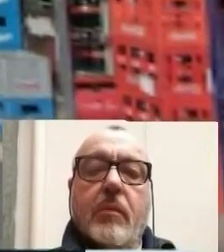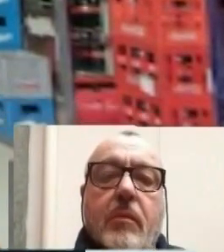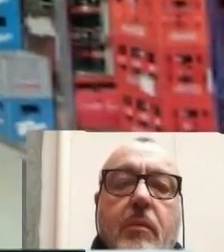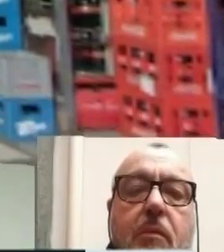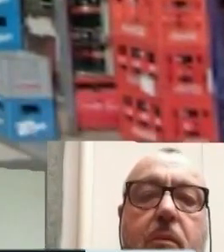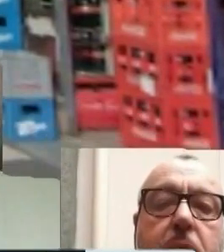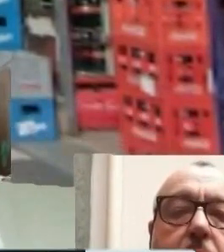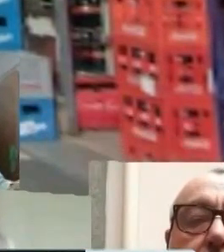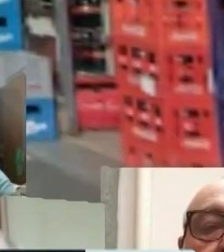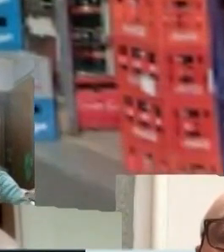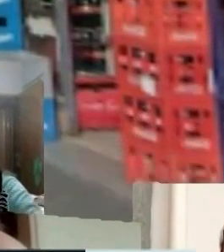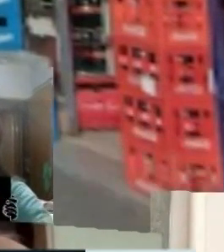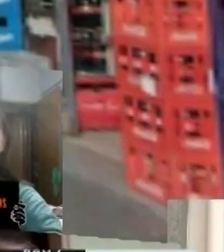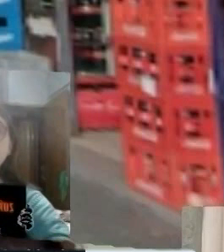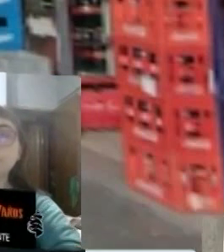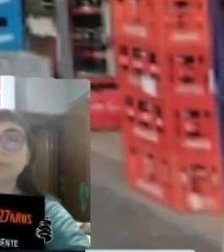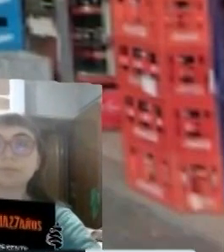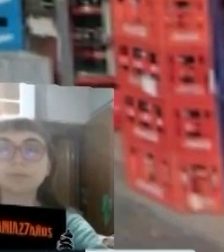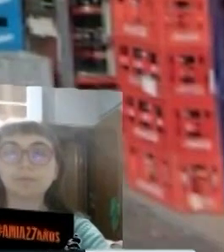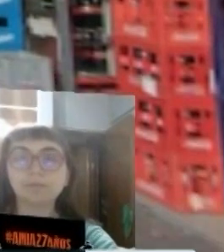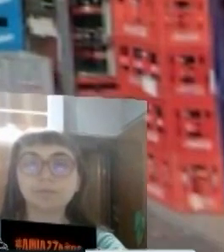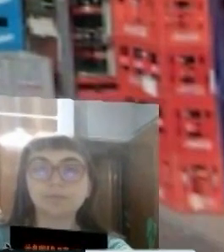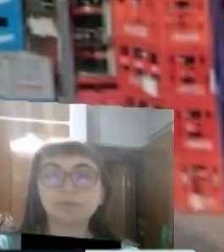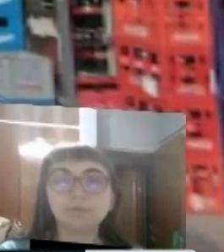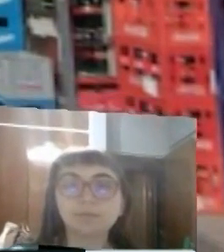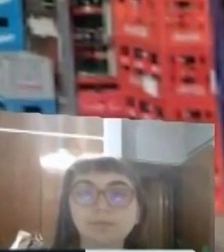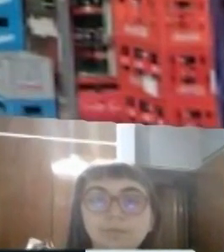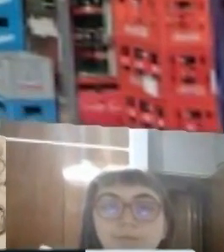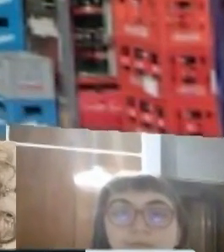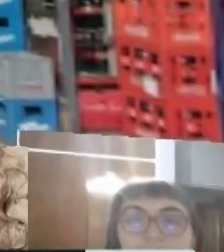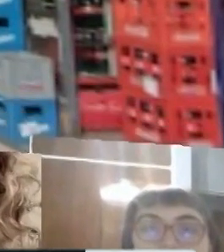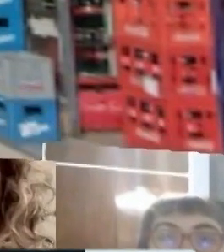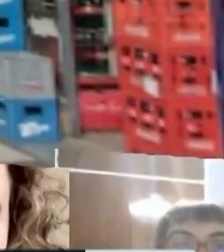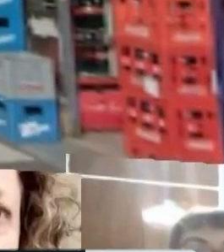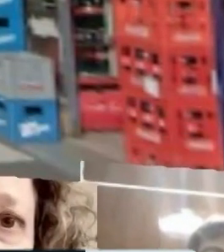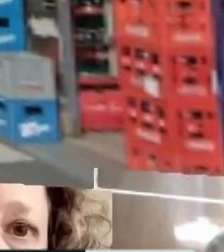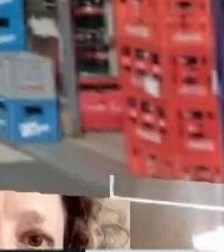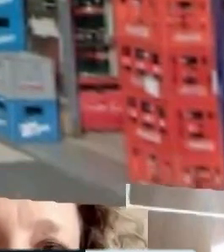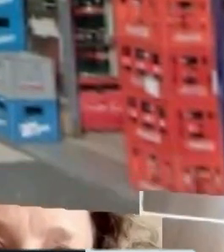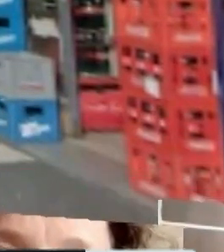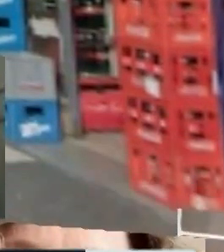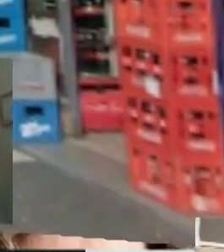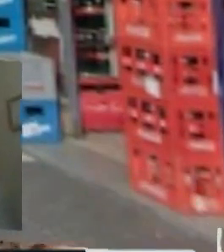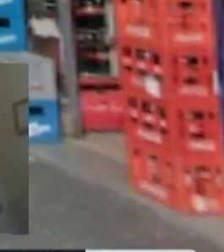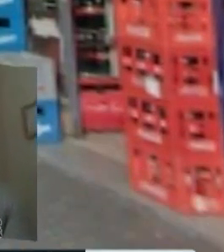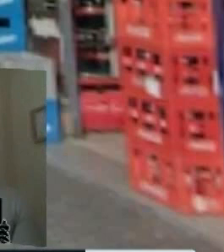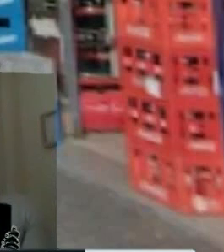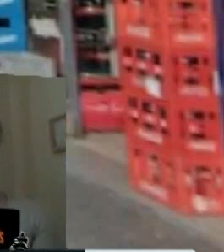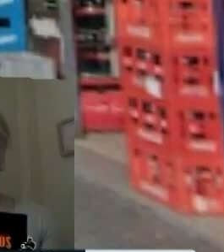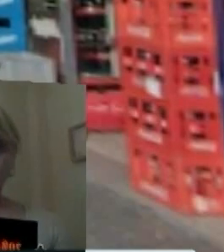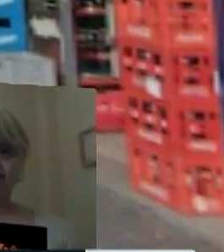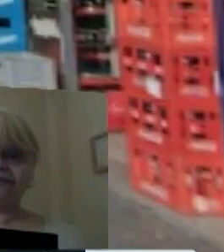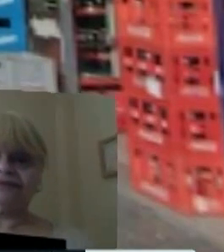Emilias. Jaworski, María Luisa. Jesús, María Lourdes. Jesús, Augusto, Daniel.